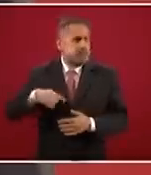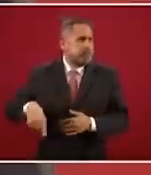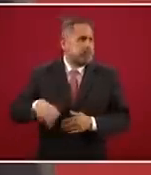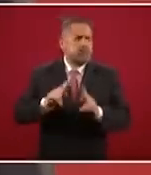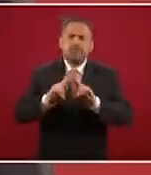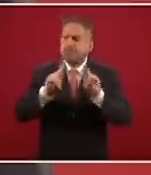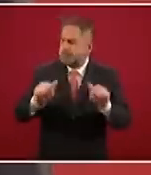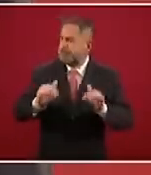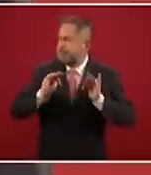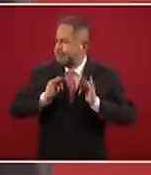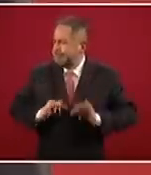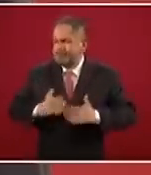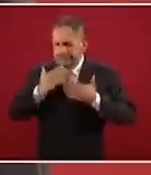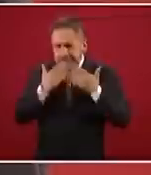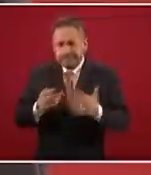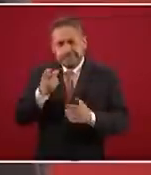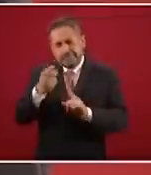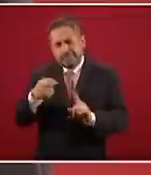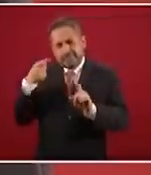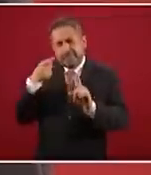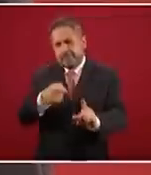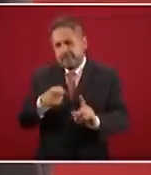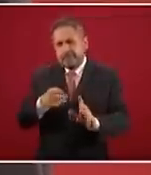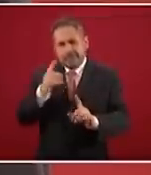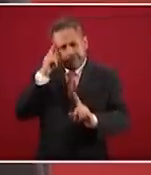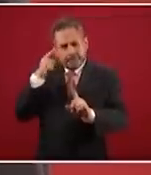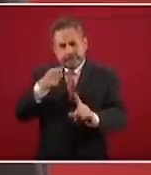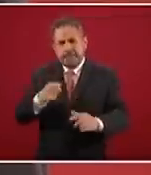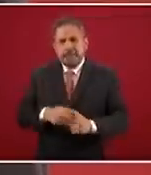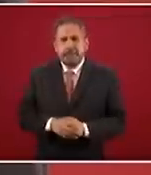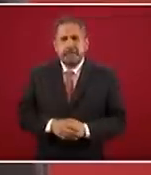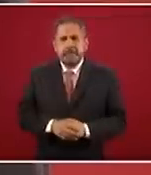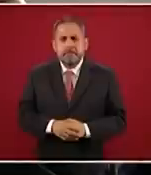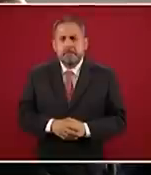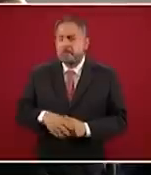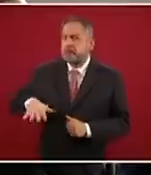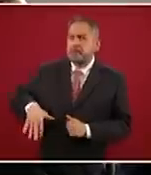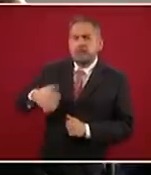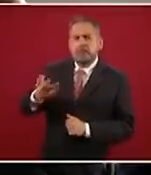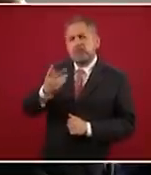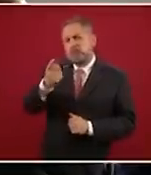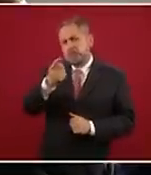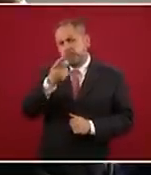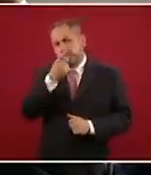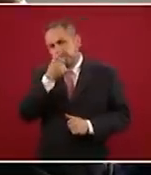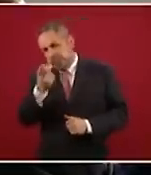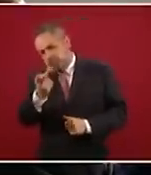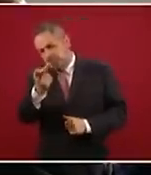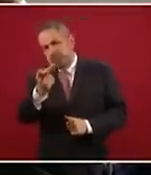paz. Ese es nuestro propósito. ¿Usted ha dado en algunos momentos